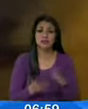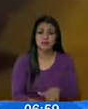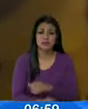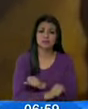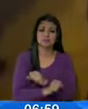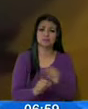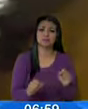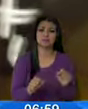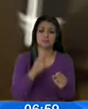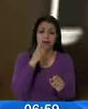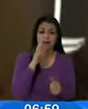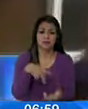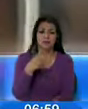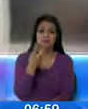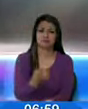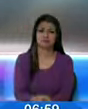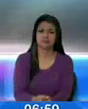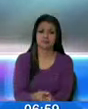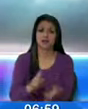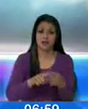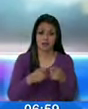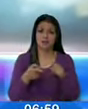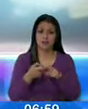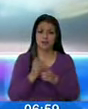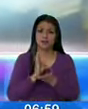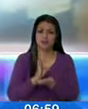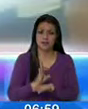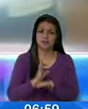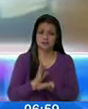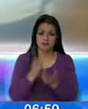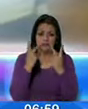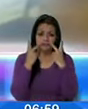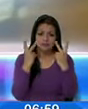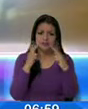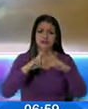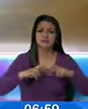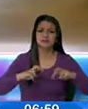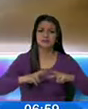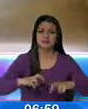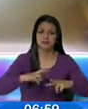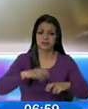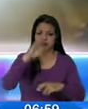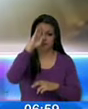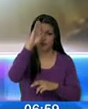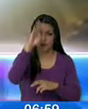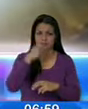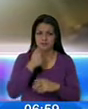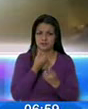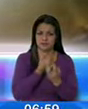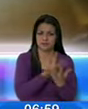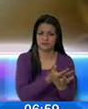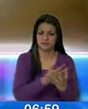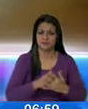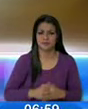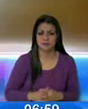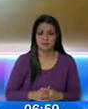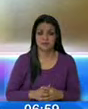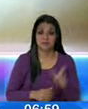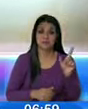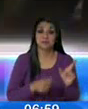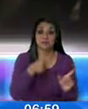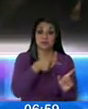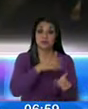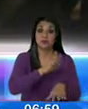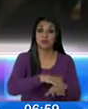cuerpo quedó tendido sobre el asfalto. Su amigo es testigo clave en las investigaciones de la policía. Aparentemente el autor de los disparos estaría